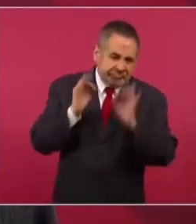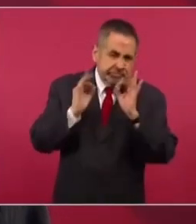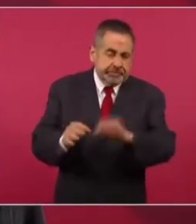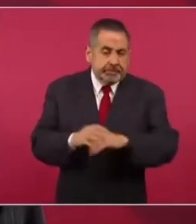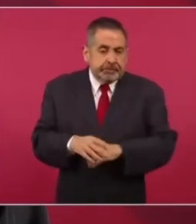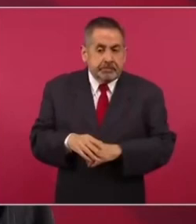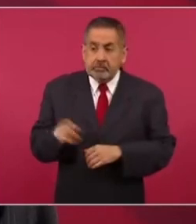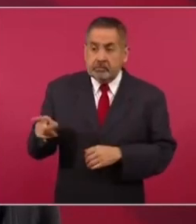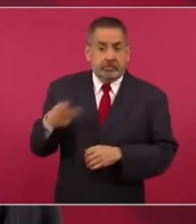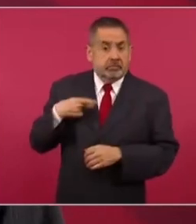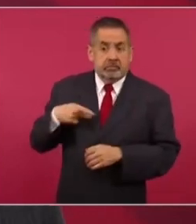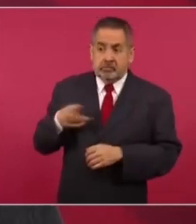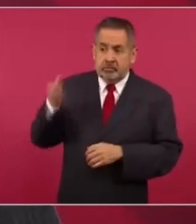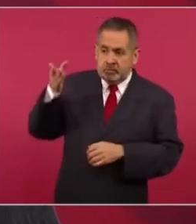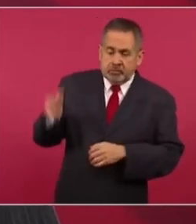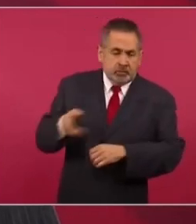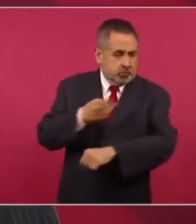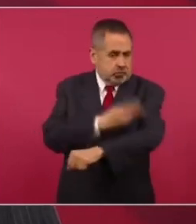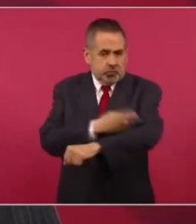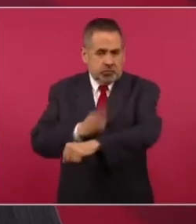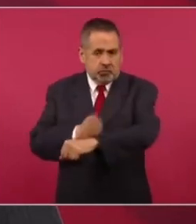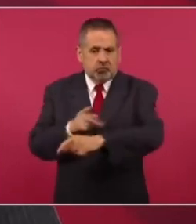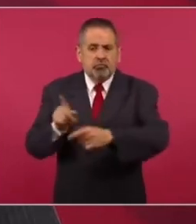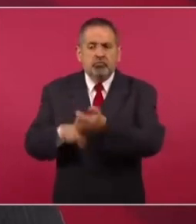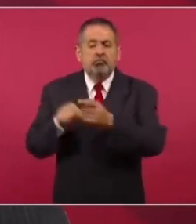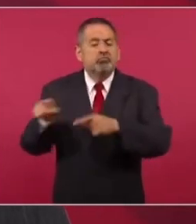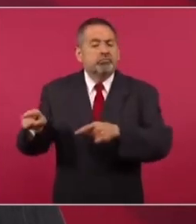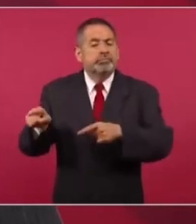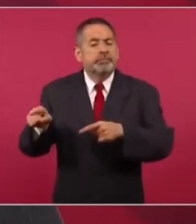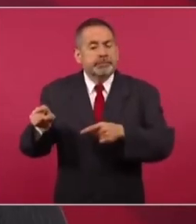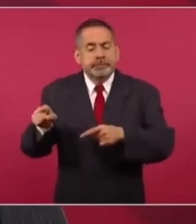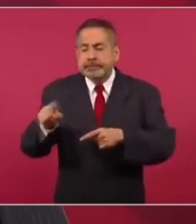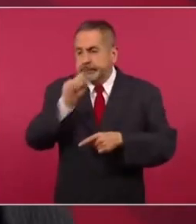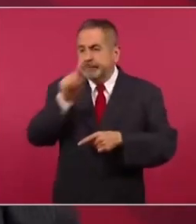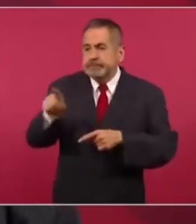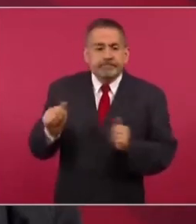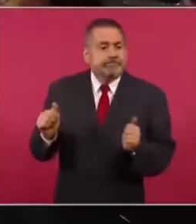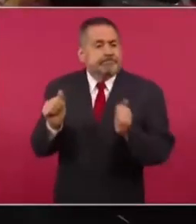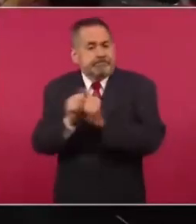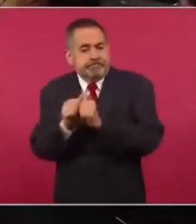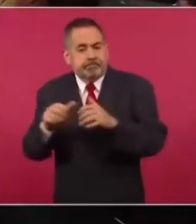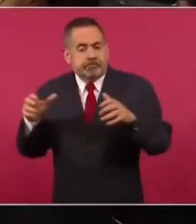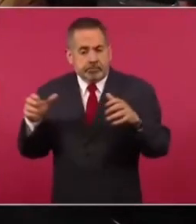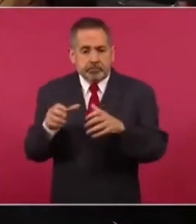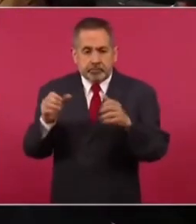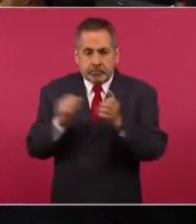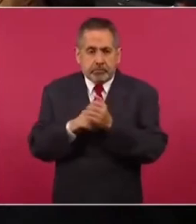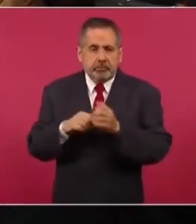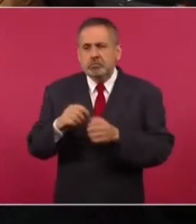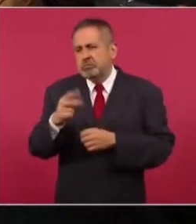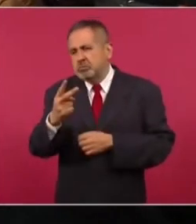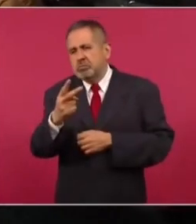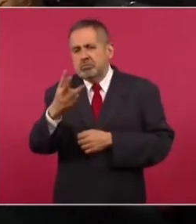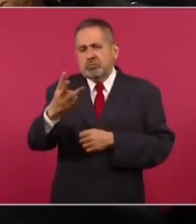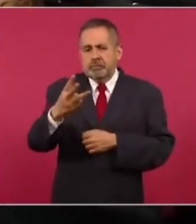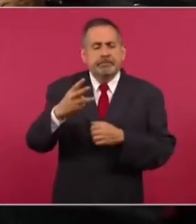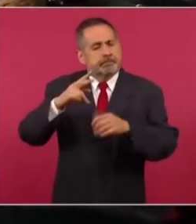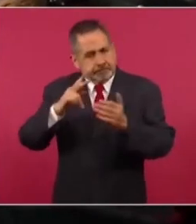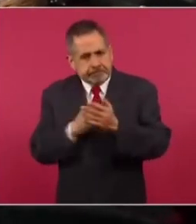de gente honesta, pero además se hace acompañar por dos o tres